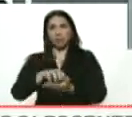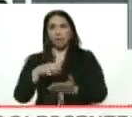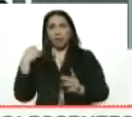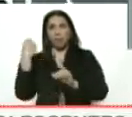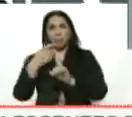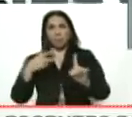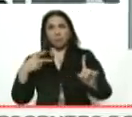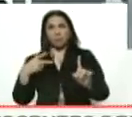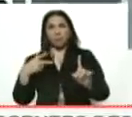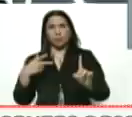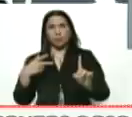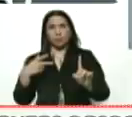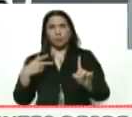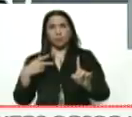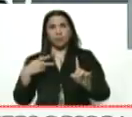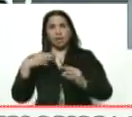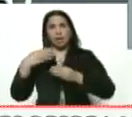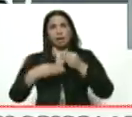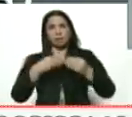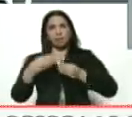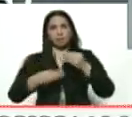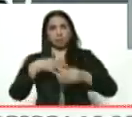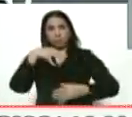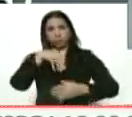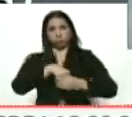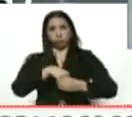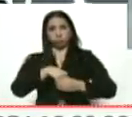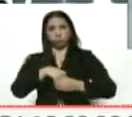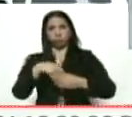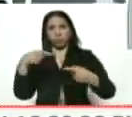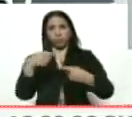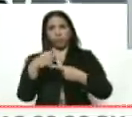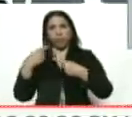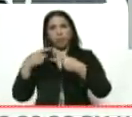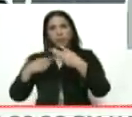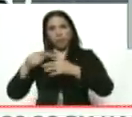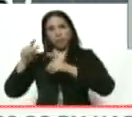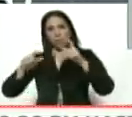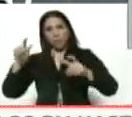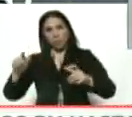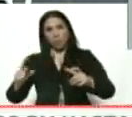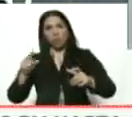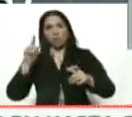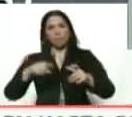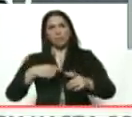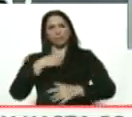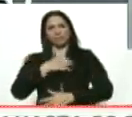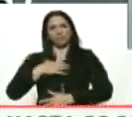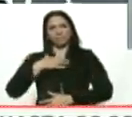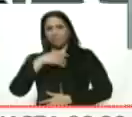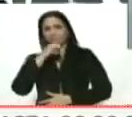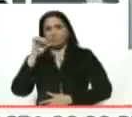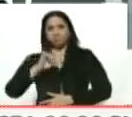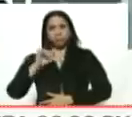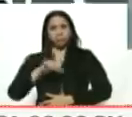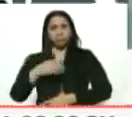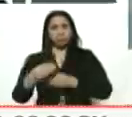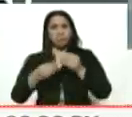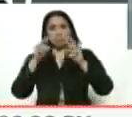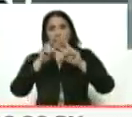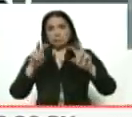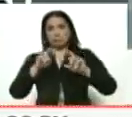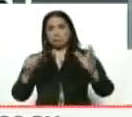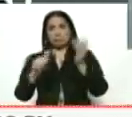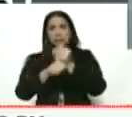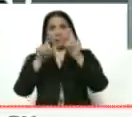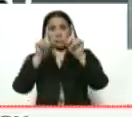Amazonas. Cumpliendo la cuarentena, igualmente que los otros casos, presentó síntomas, se le tomó la prueba